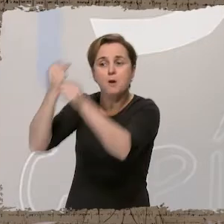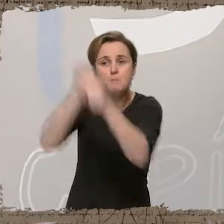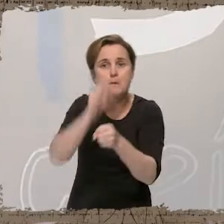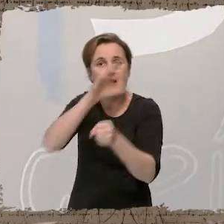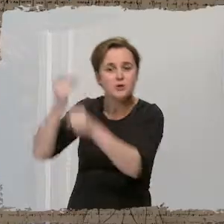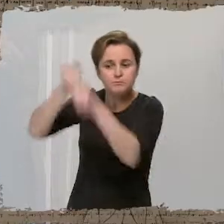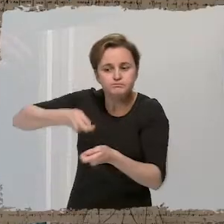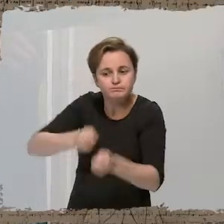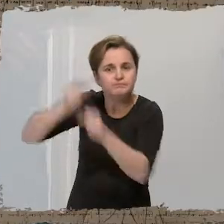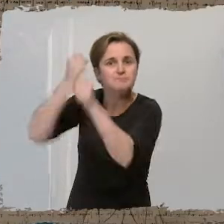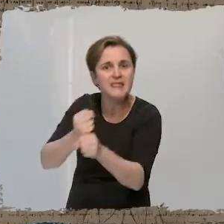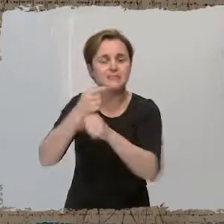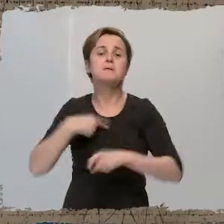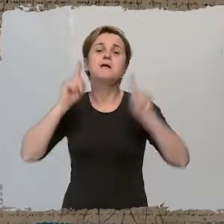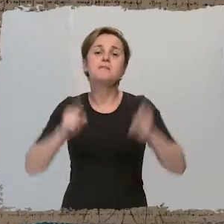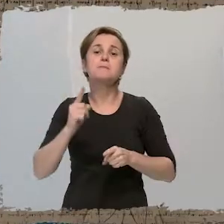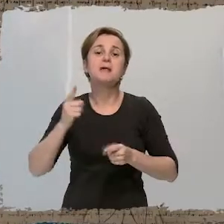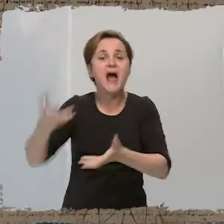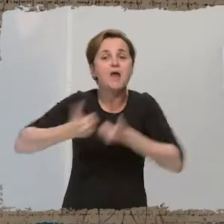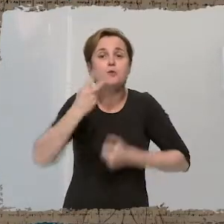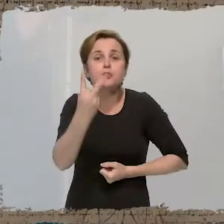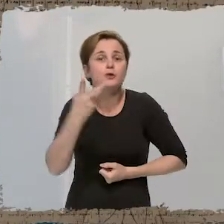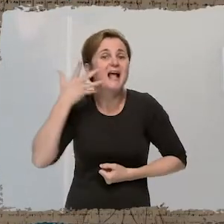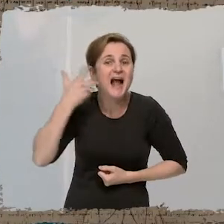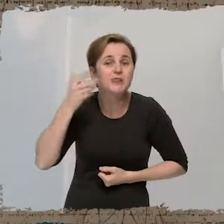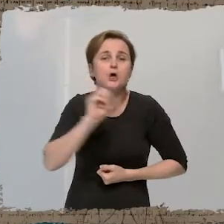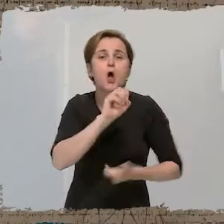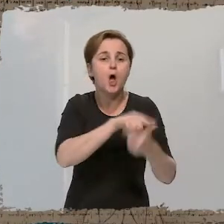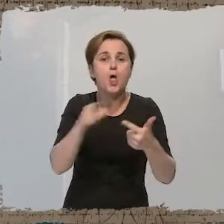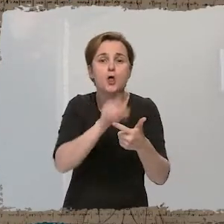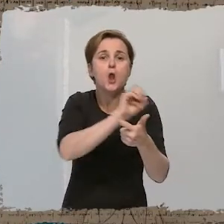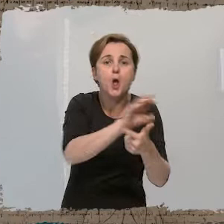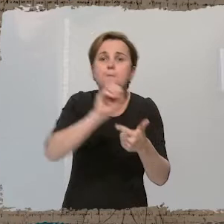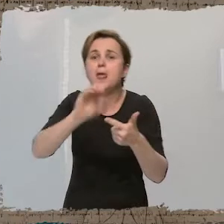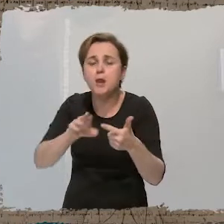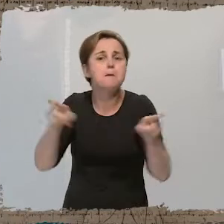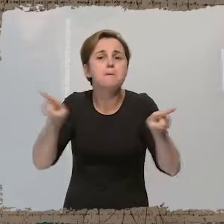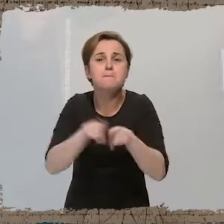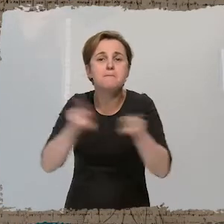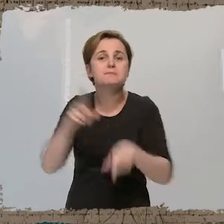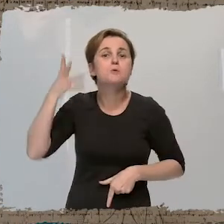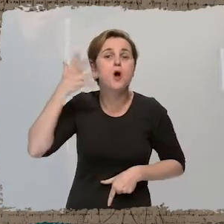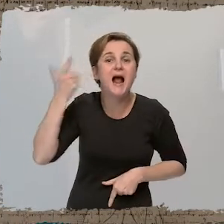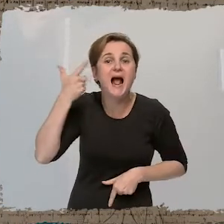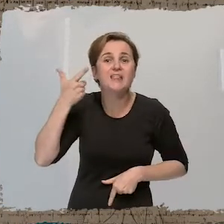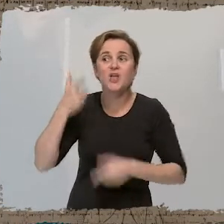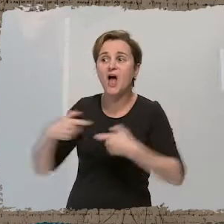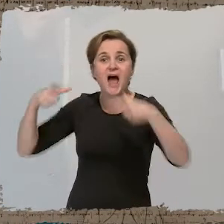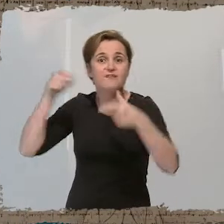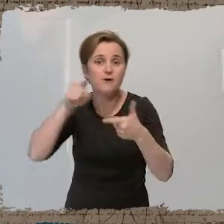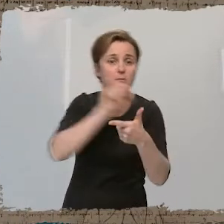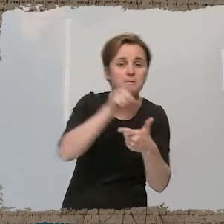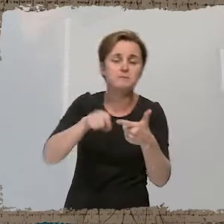en mi patio sí y también adopté dos gatitos que aún no le puse quebracho colorado y al otro